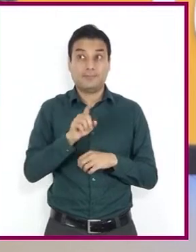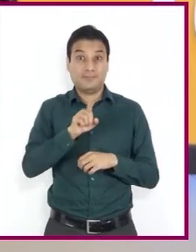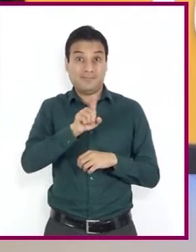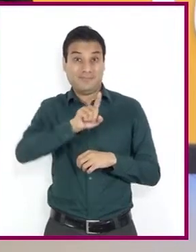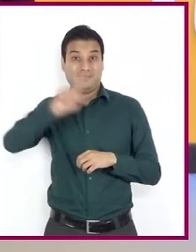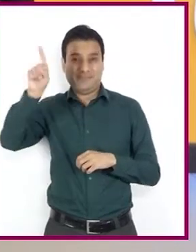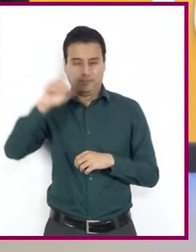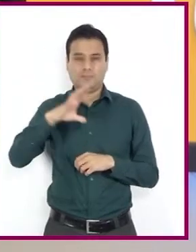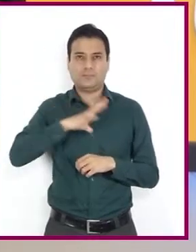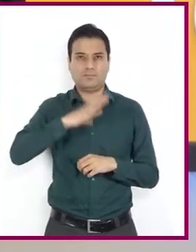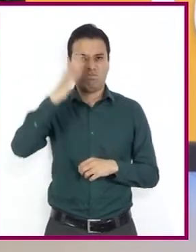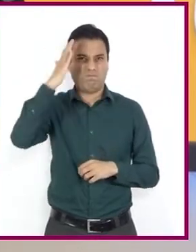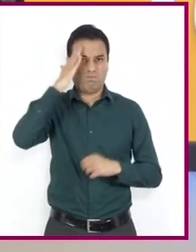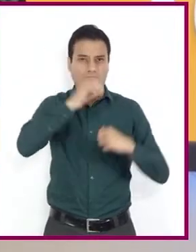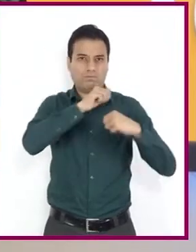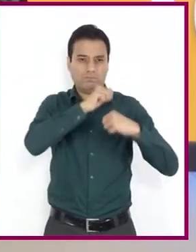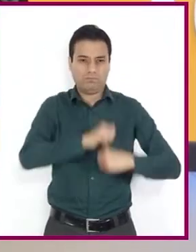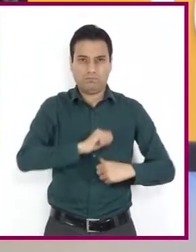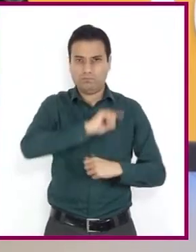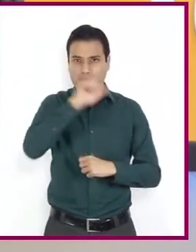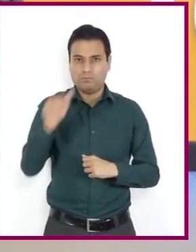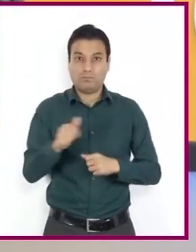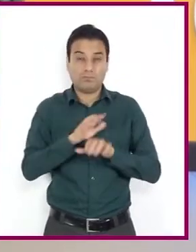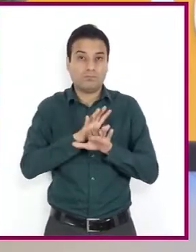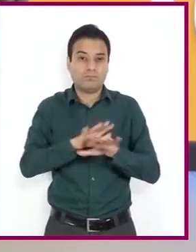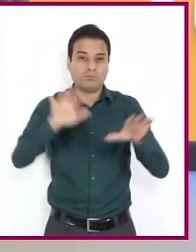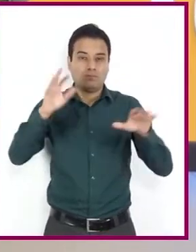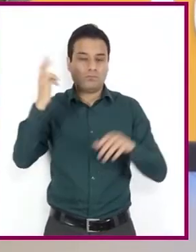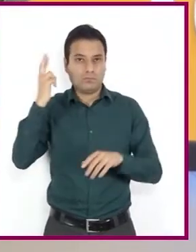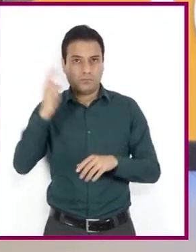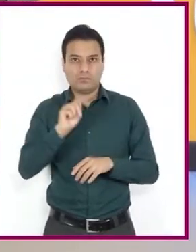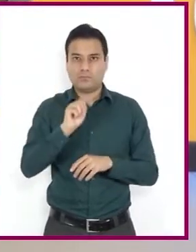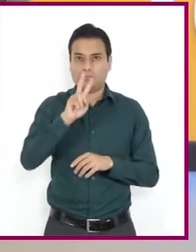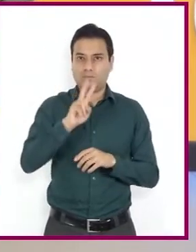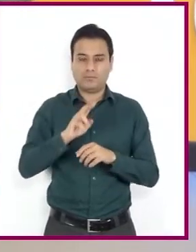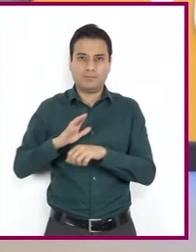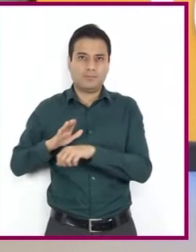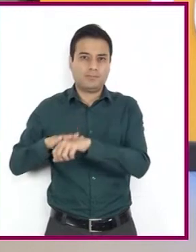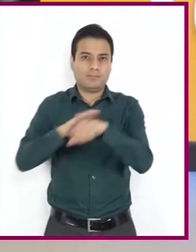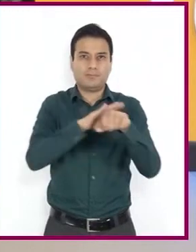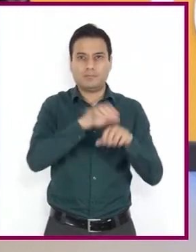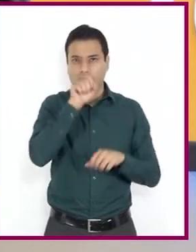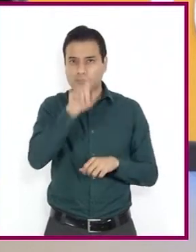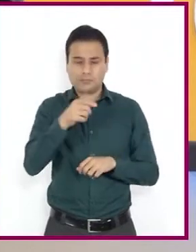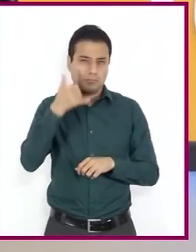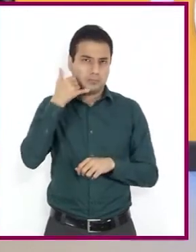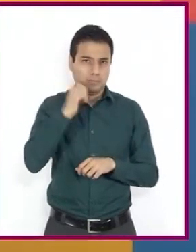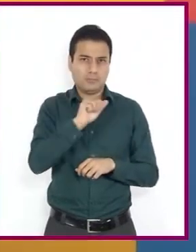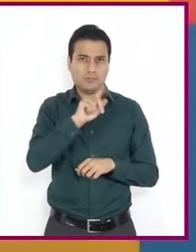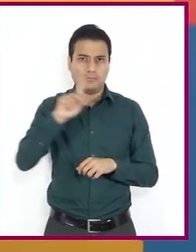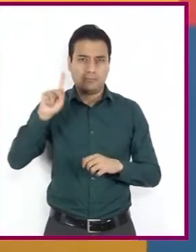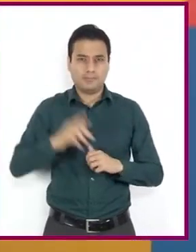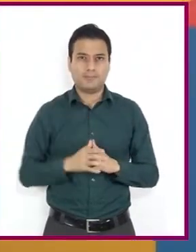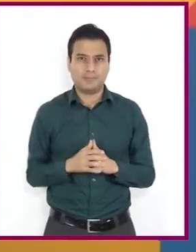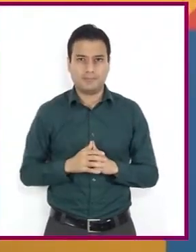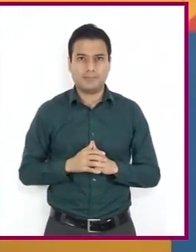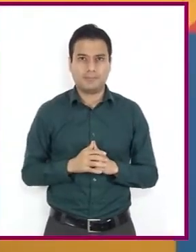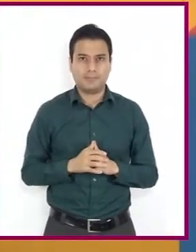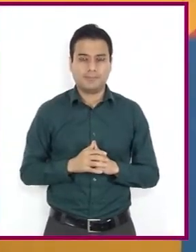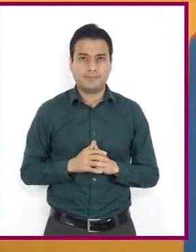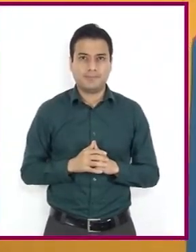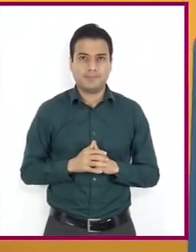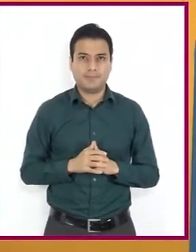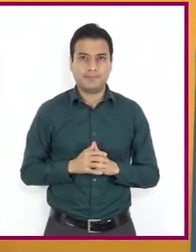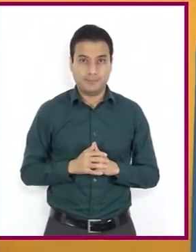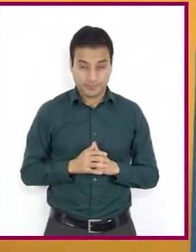la retransmite a estaciones de radio, televisión y algunas aplicaciones para teléfonos móviles. La transmisión